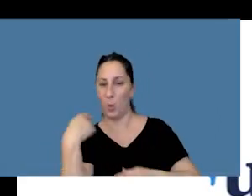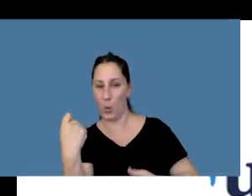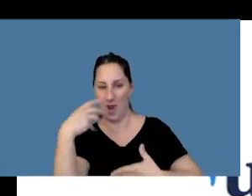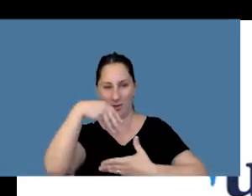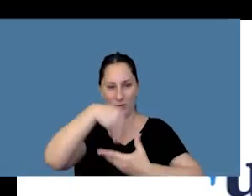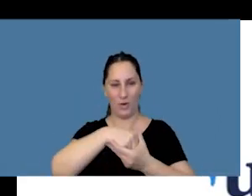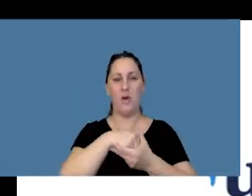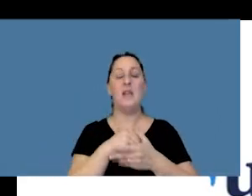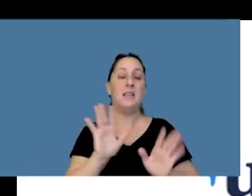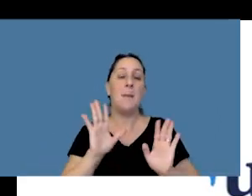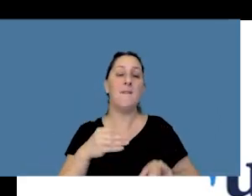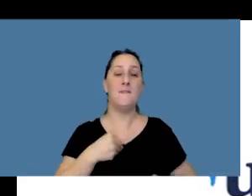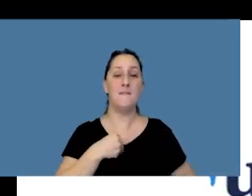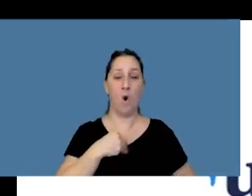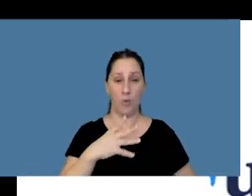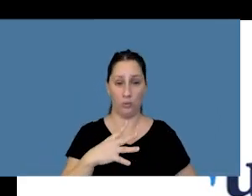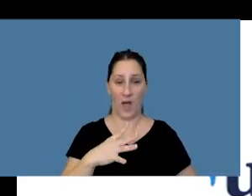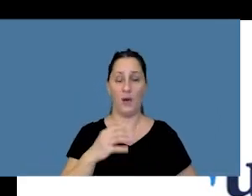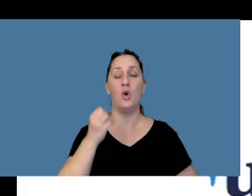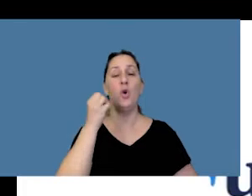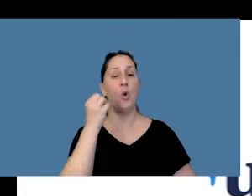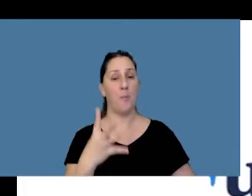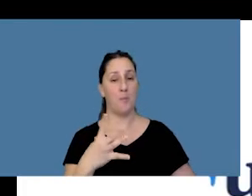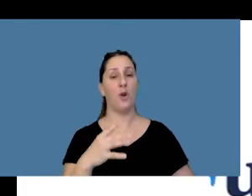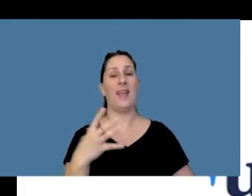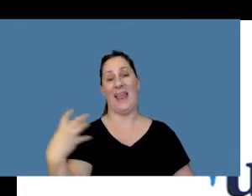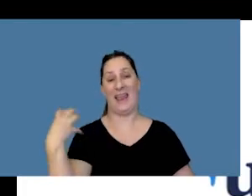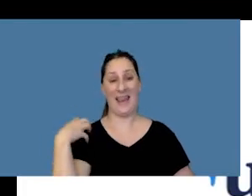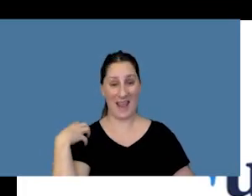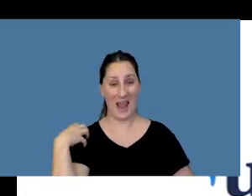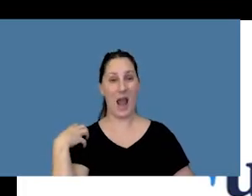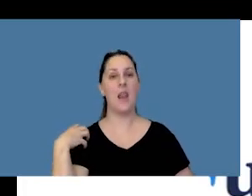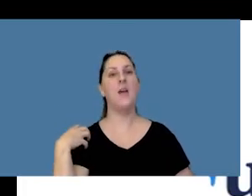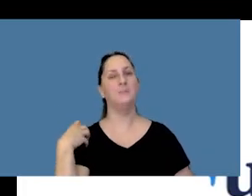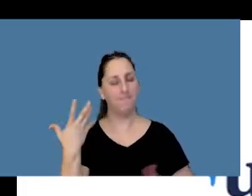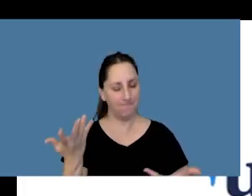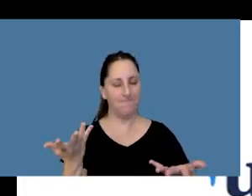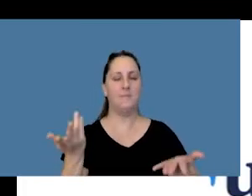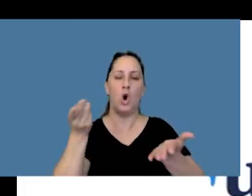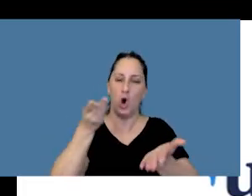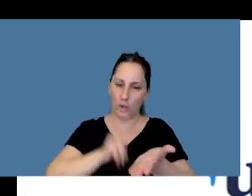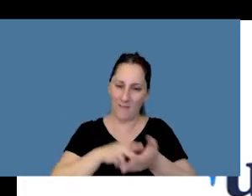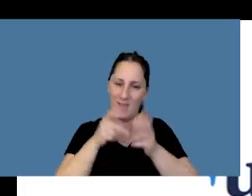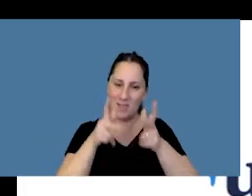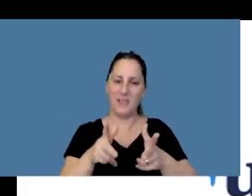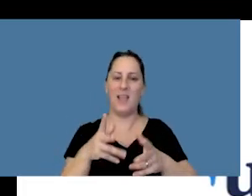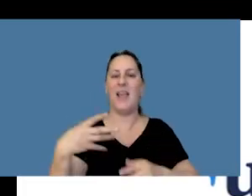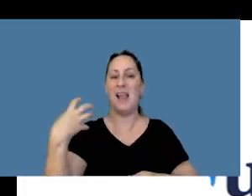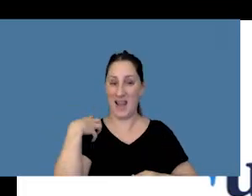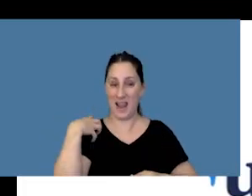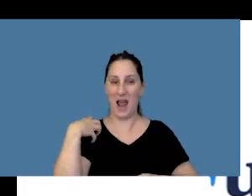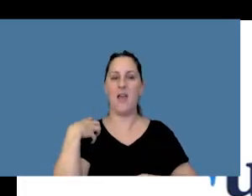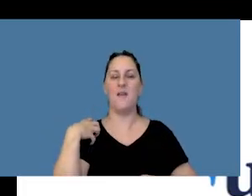es voluntario, porque la general valga la redundancia, ingresar